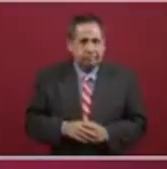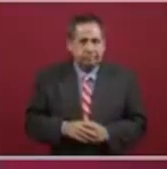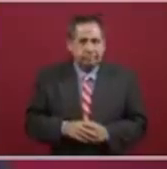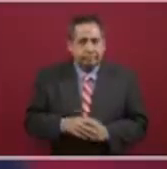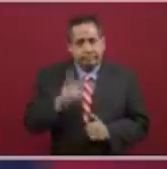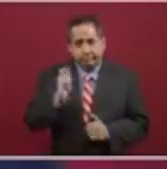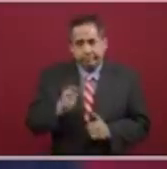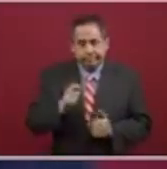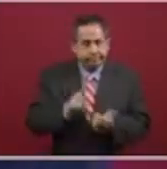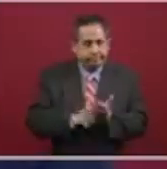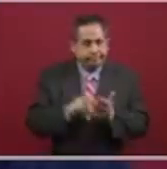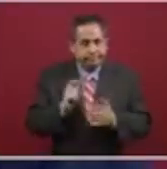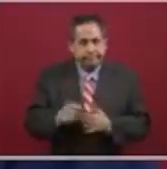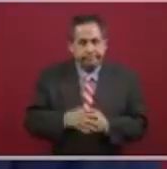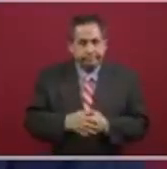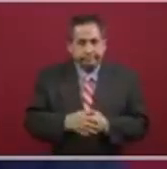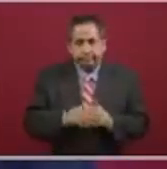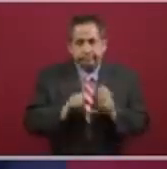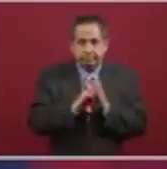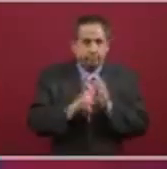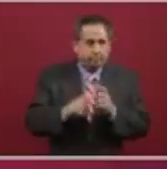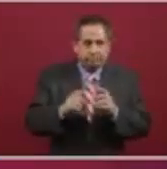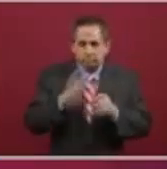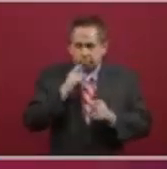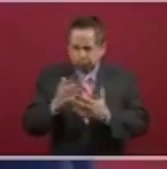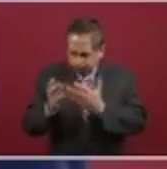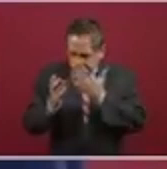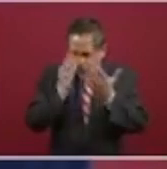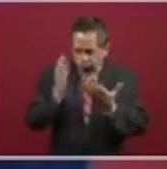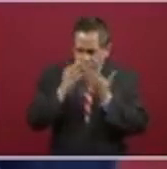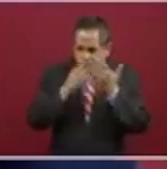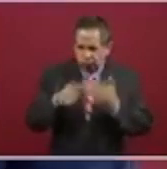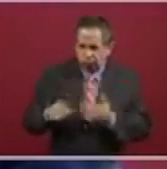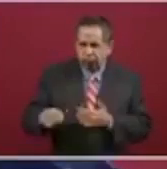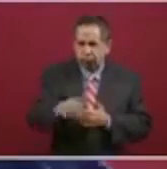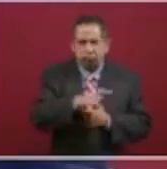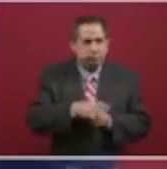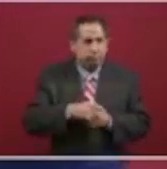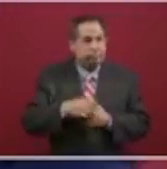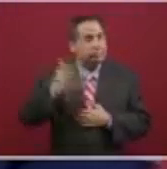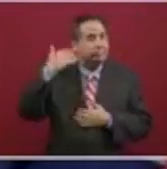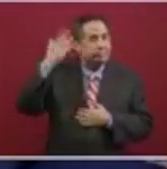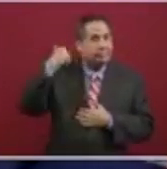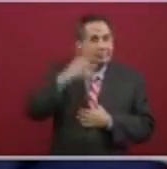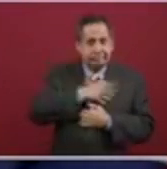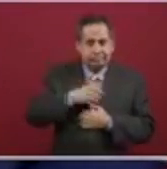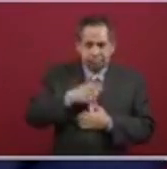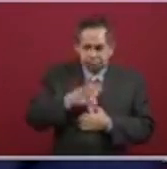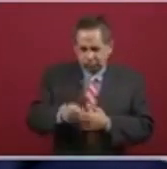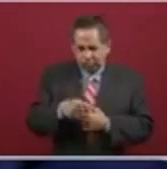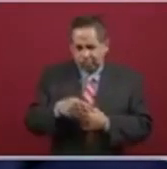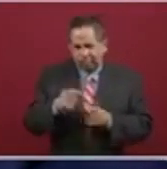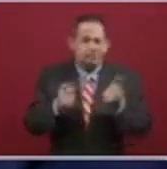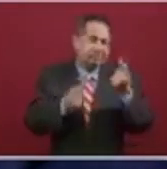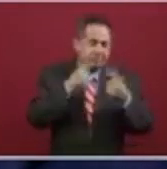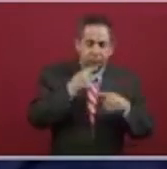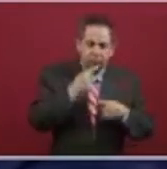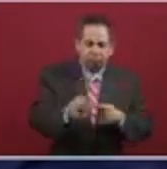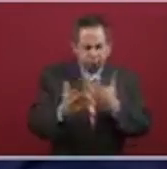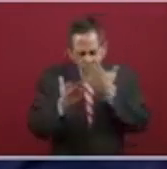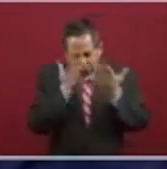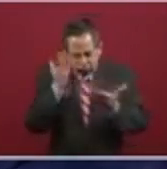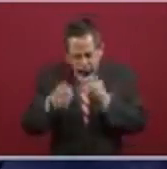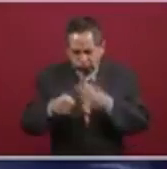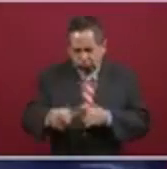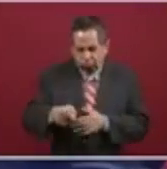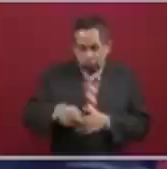Esos eran los ejemplos. Estudia, se le decía a los hijos, en algunos casos, para que cuando